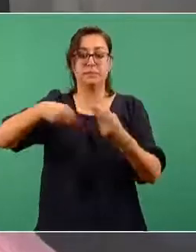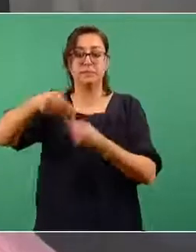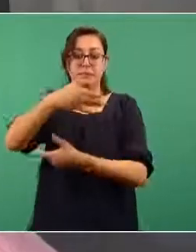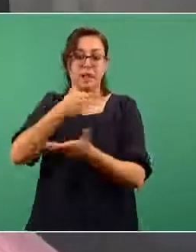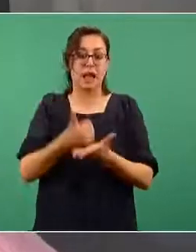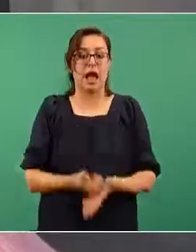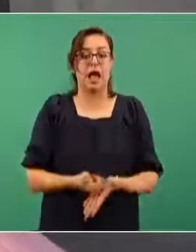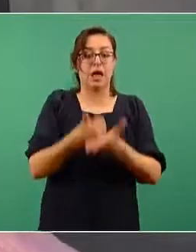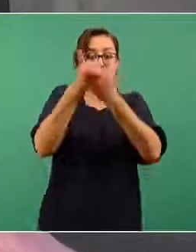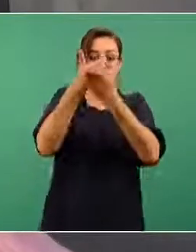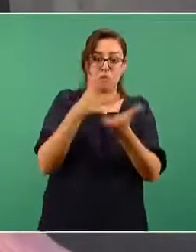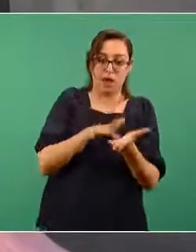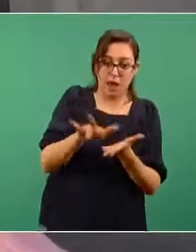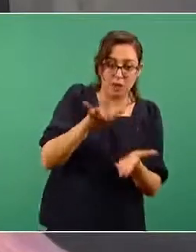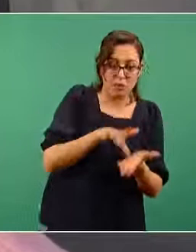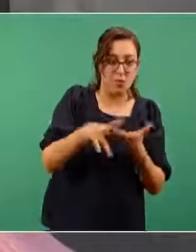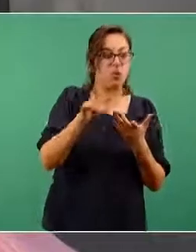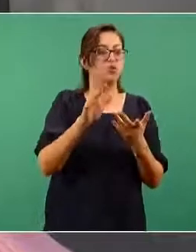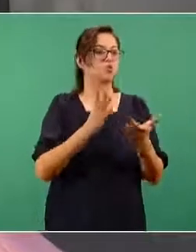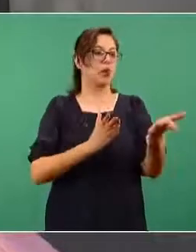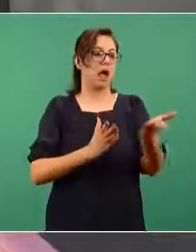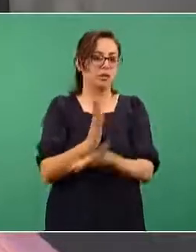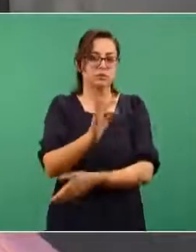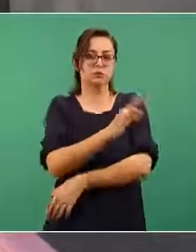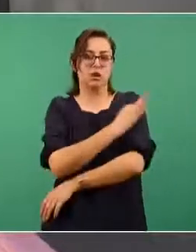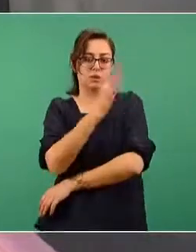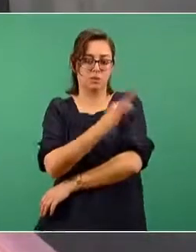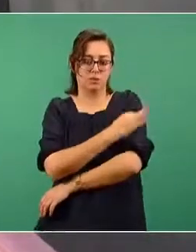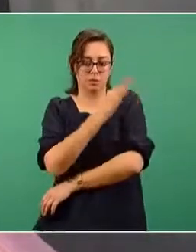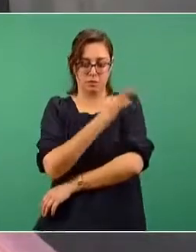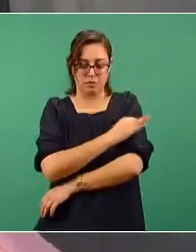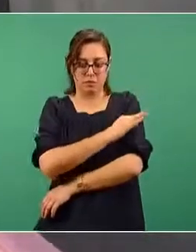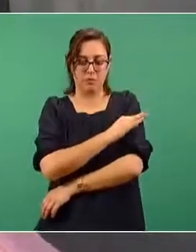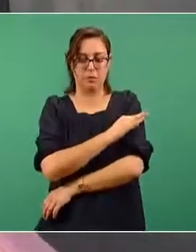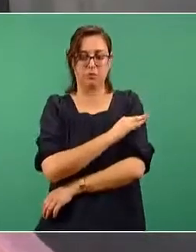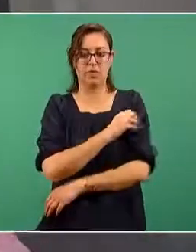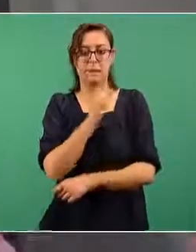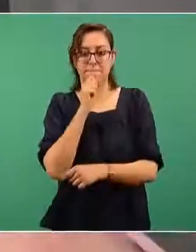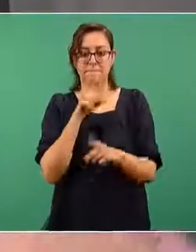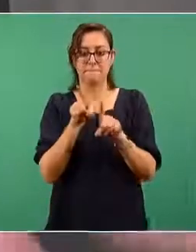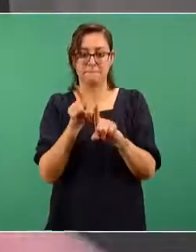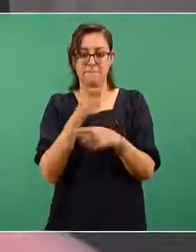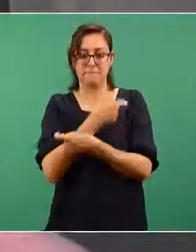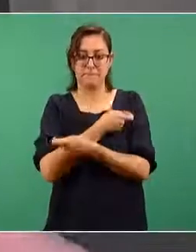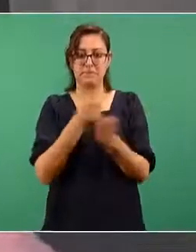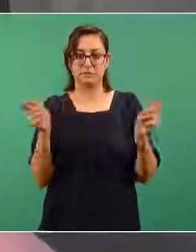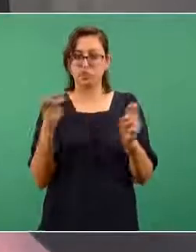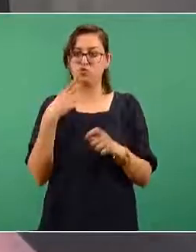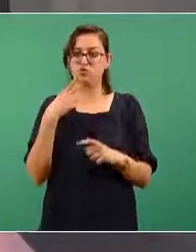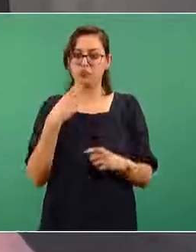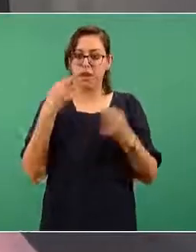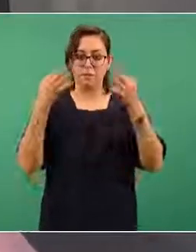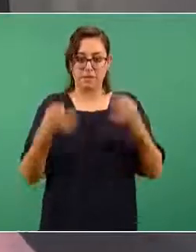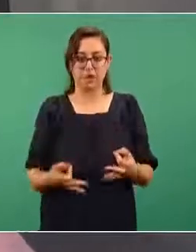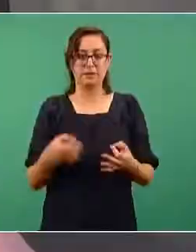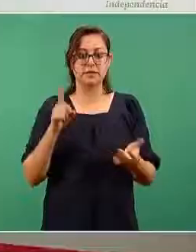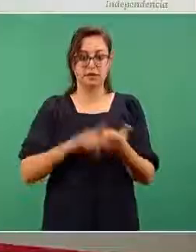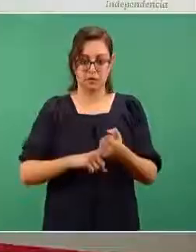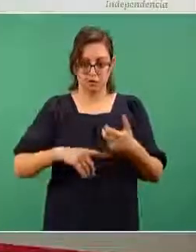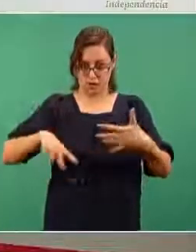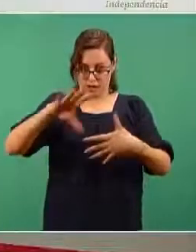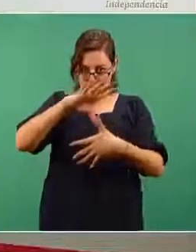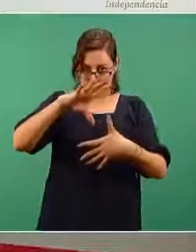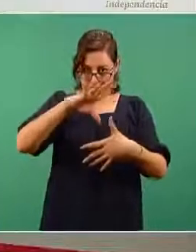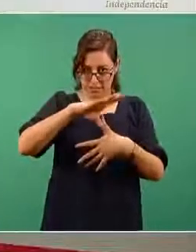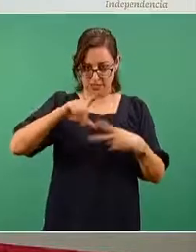de asistencia técnica para el acceso a vacunas y el buen uso de vacunas en el continente americano. Y la